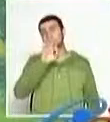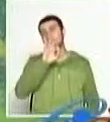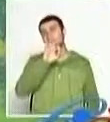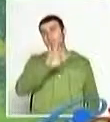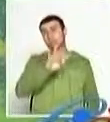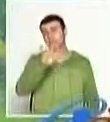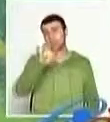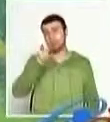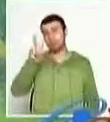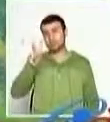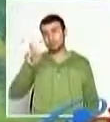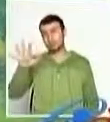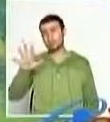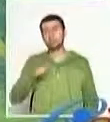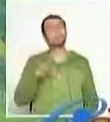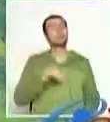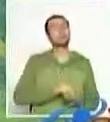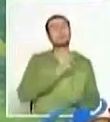330-3975,